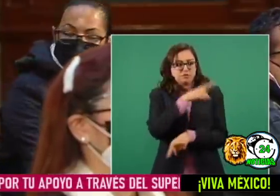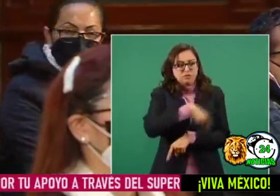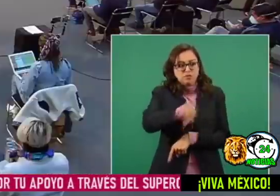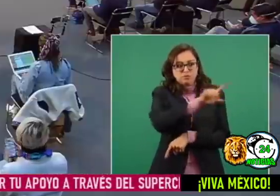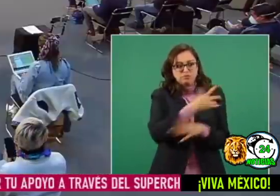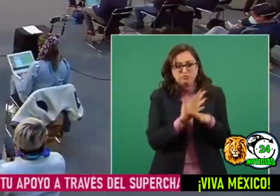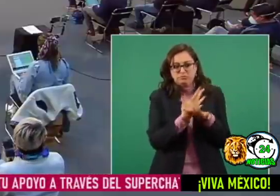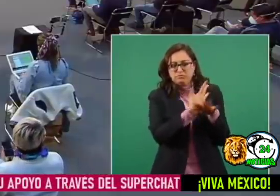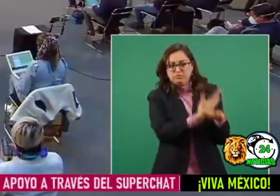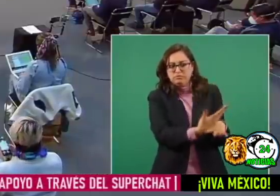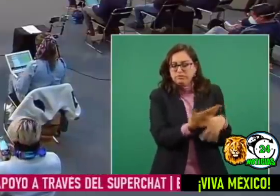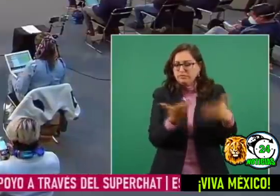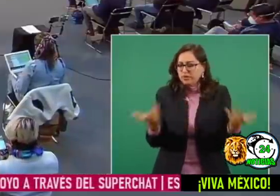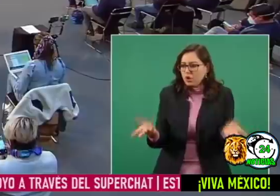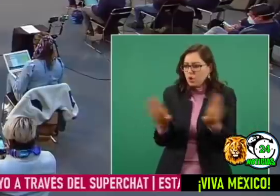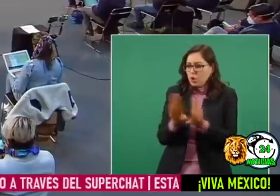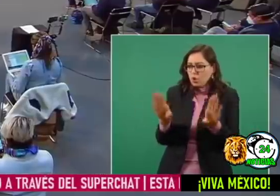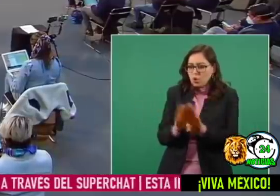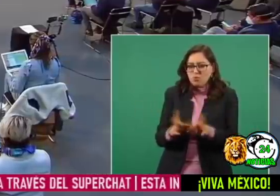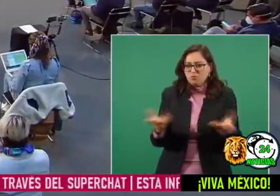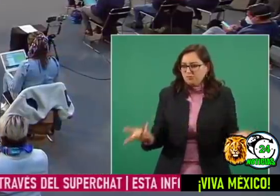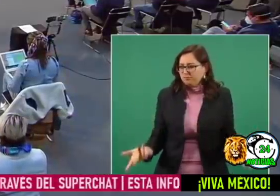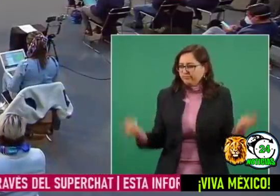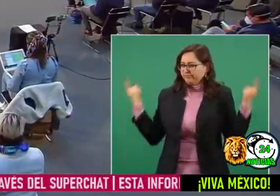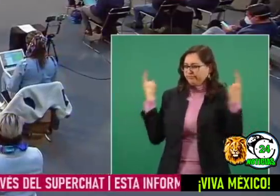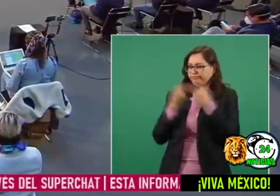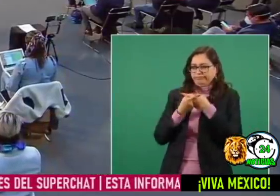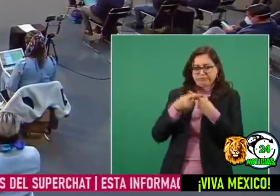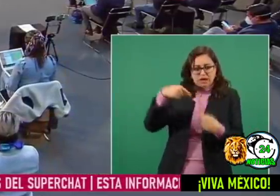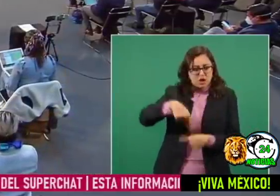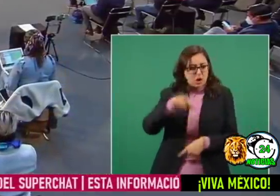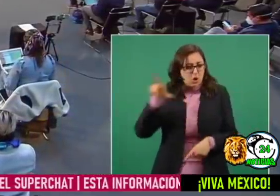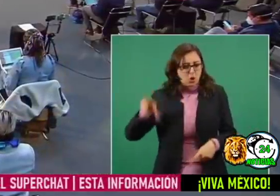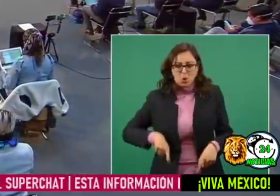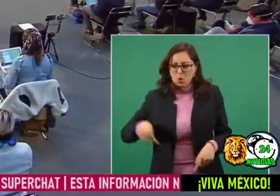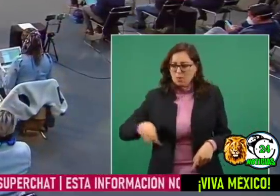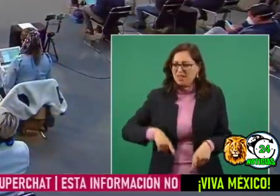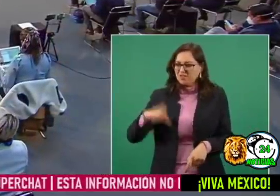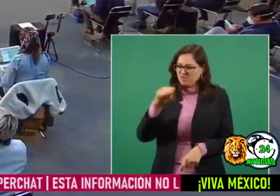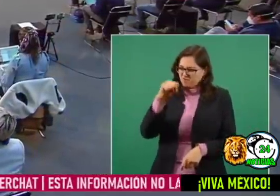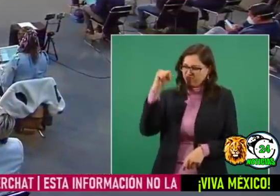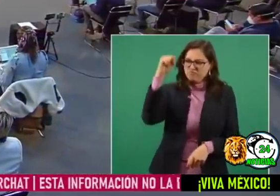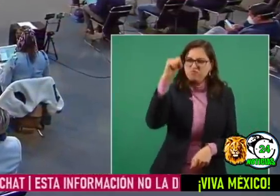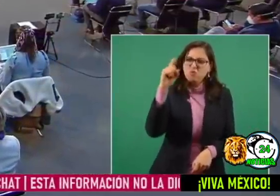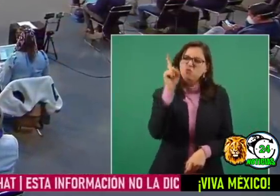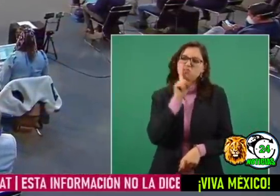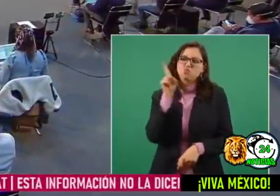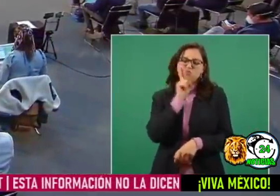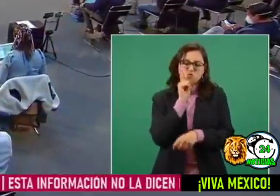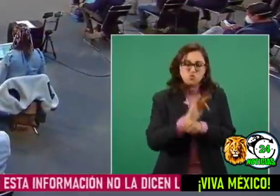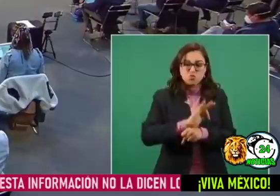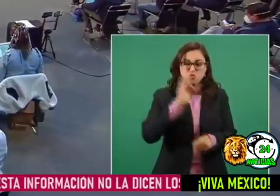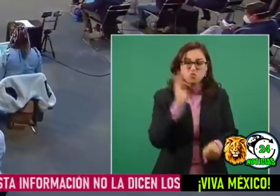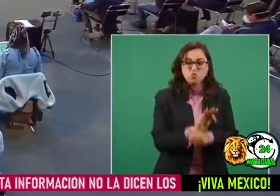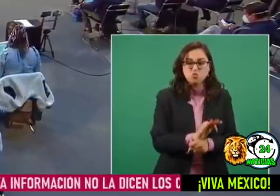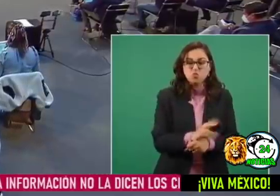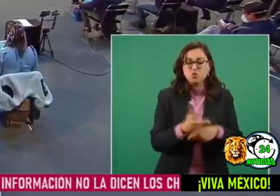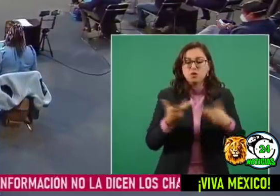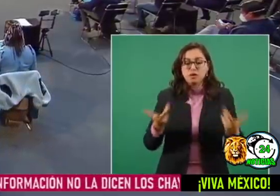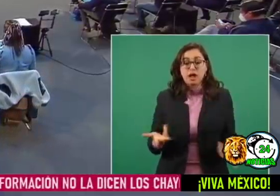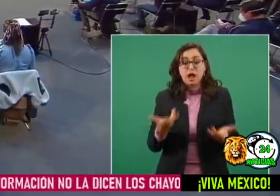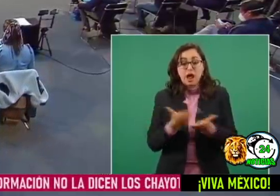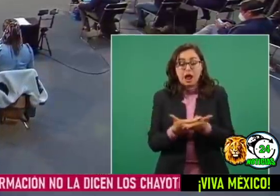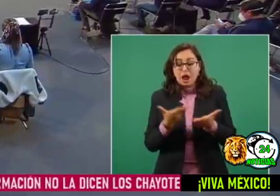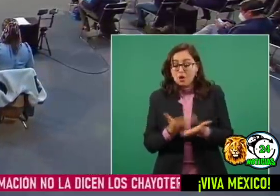administración, es el gobierno más feminista que ha habido, de acuerdo con lo que usted mismo o la propia secretaria de Gobernación han dicho, la misma víctima ha dado la cara, ha